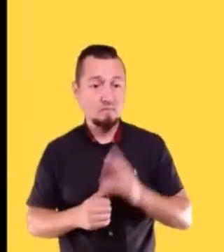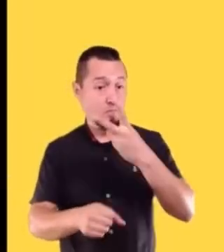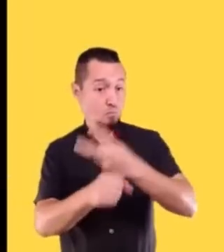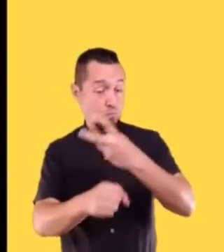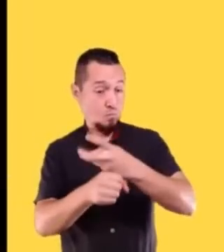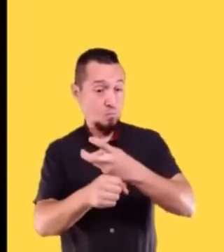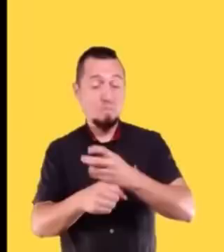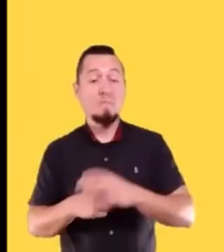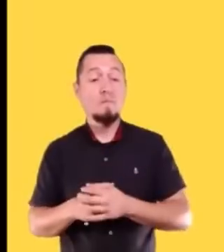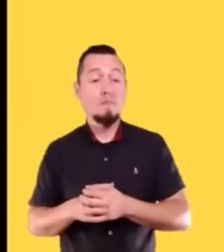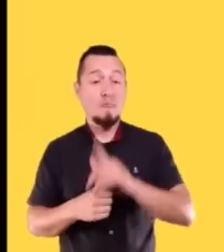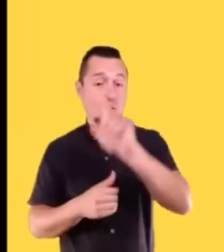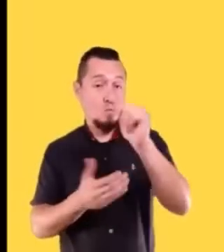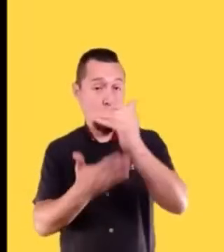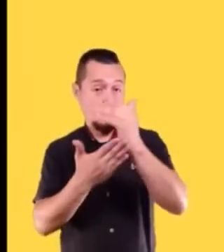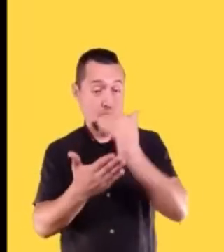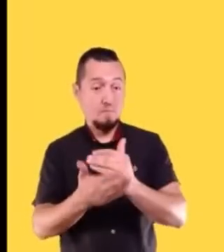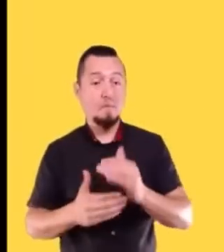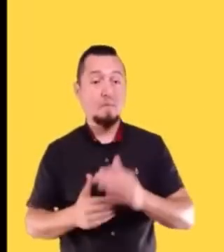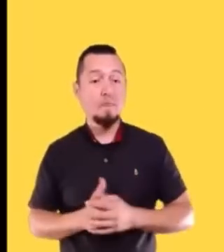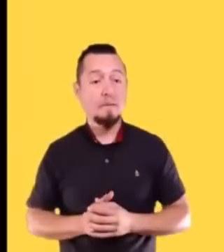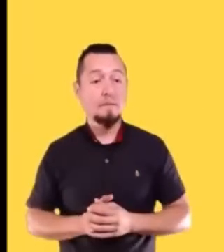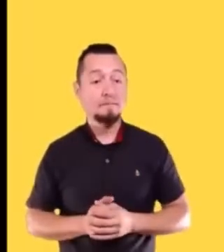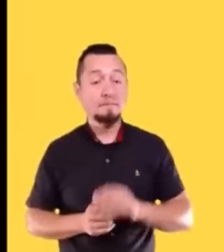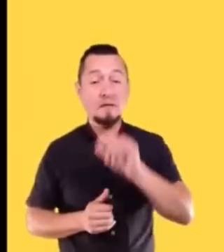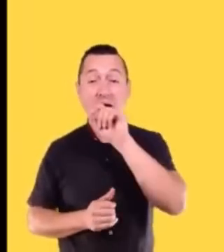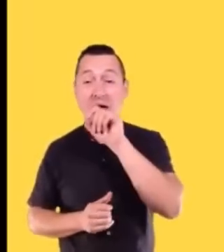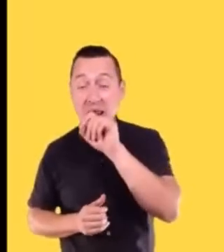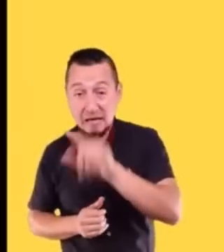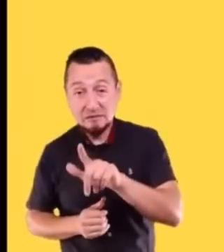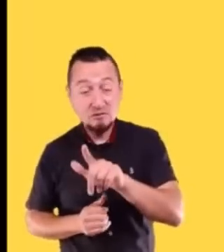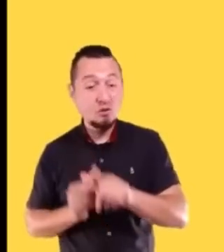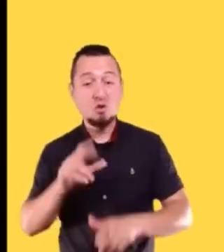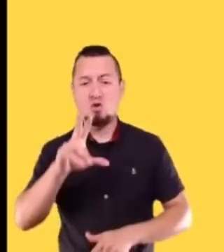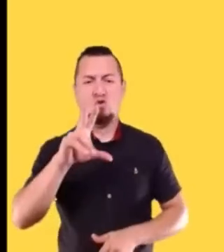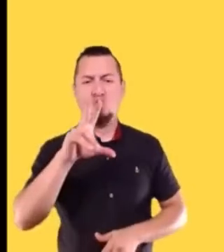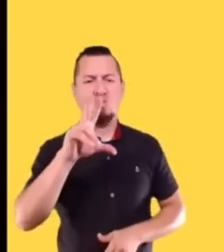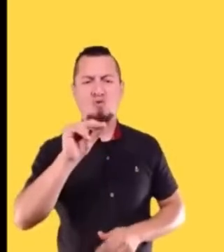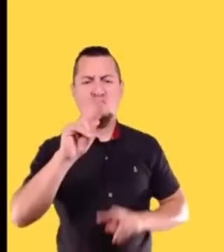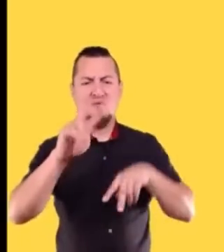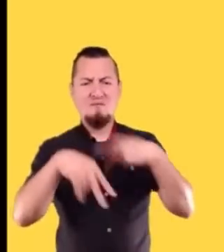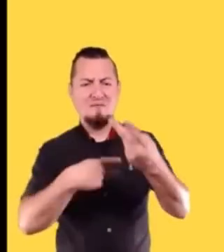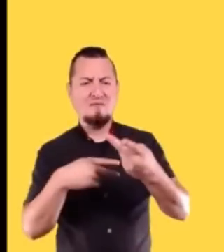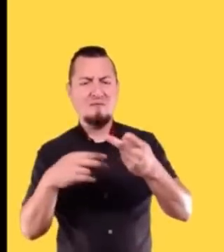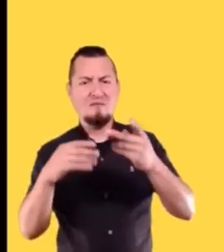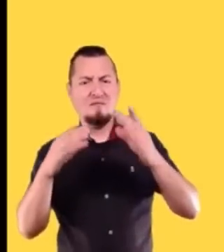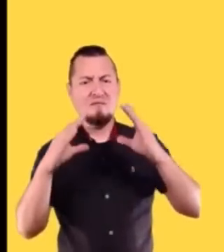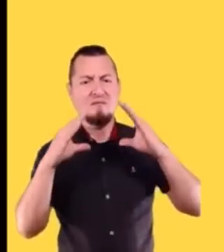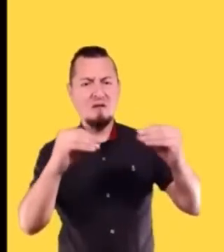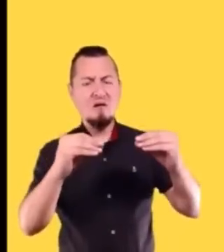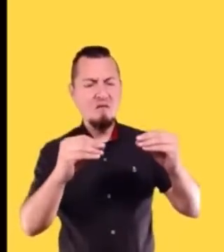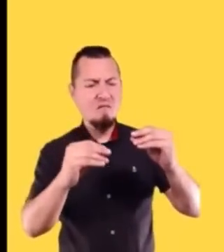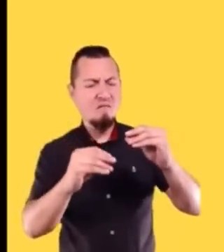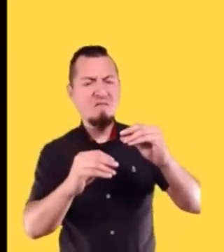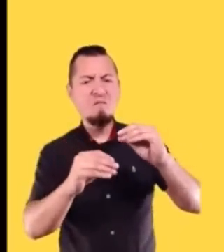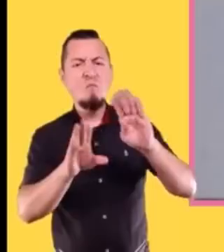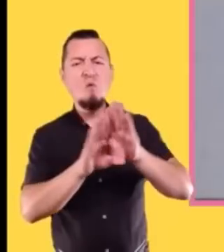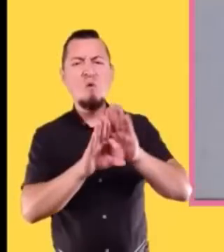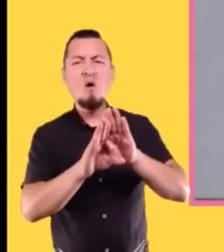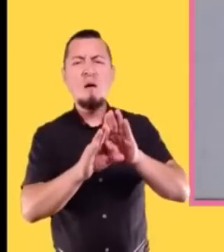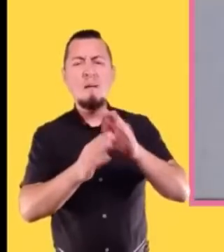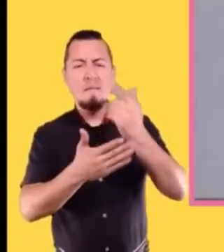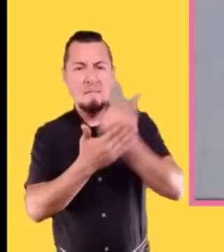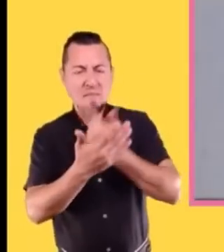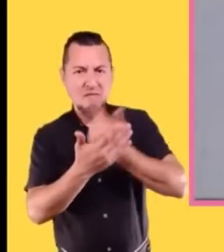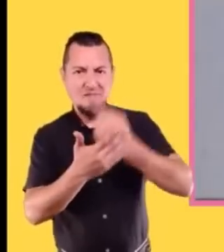Segundo punto. En Jalisco no vamos a permitir vacíos en el conocimiento matemático. Este es un grave